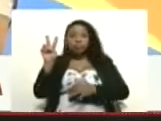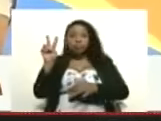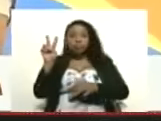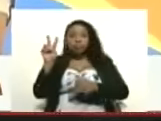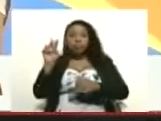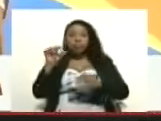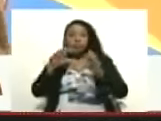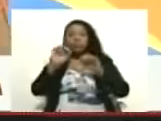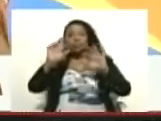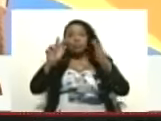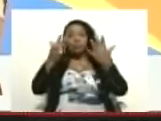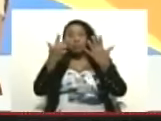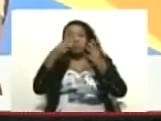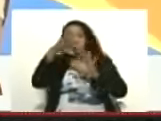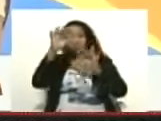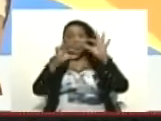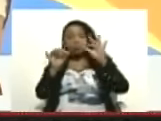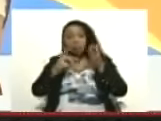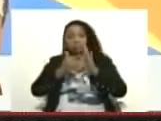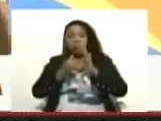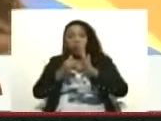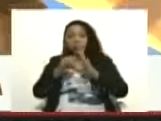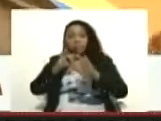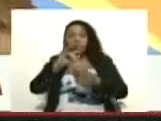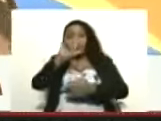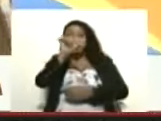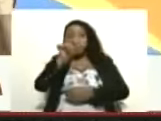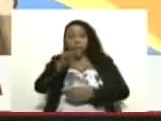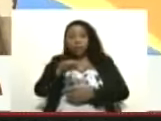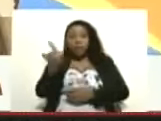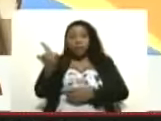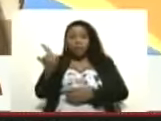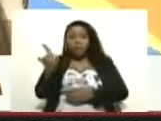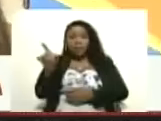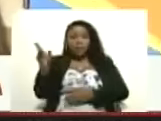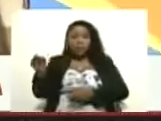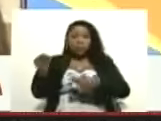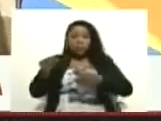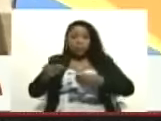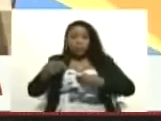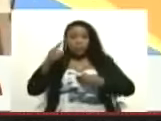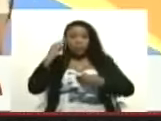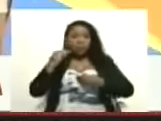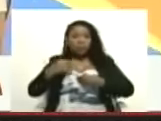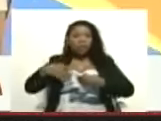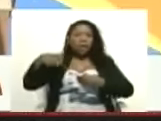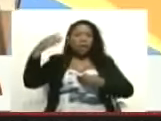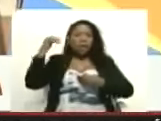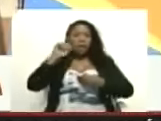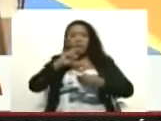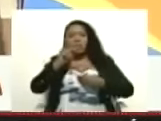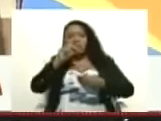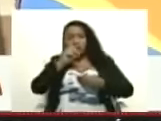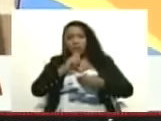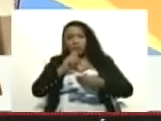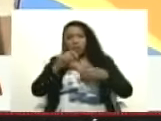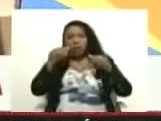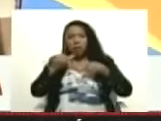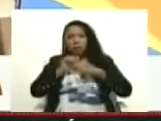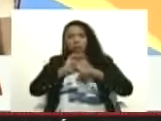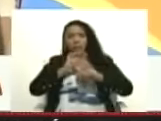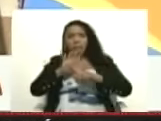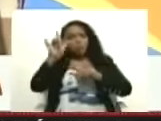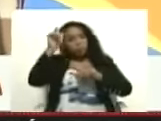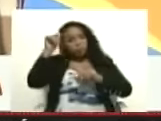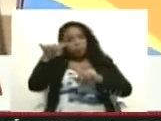Tricolor nacional es la estrella de la guayana esquiba fue una profecía que nos hizo Bolívar hace más de 200 a y aquí estuvo su